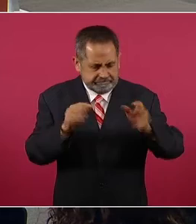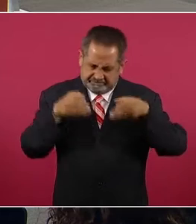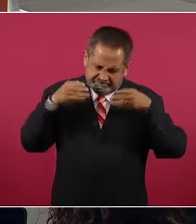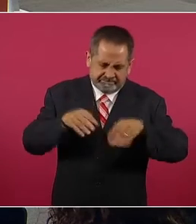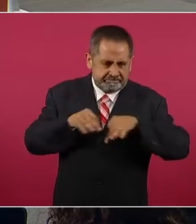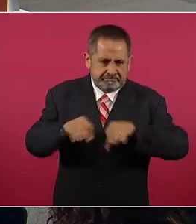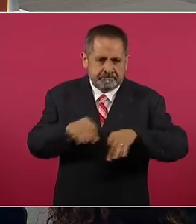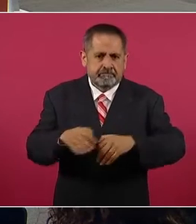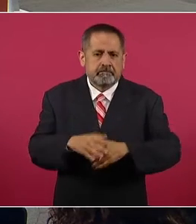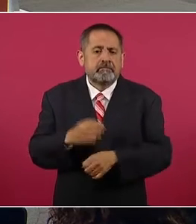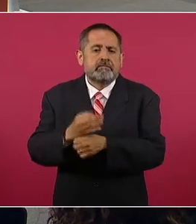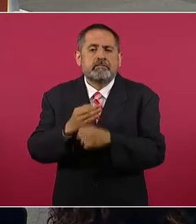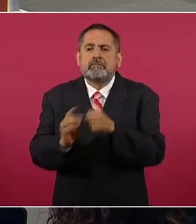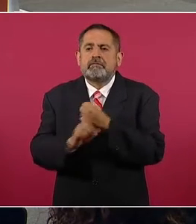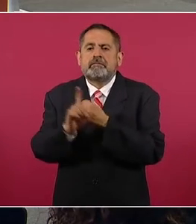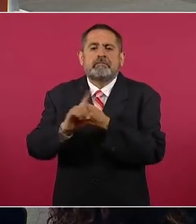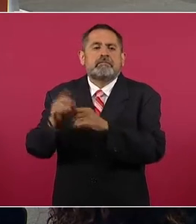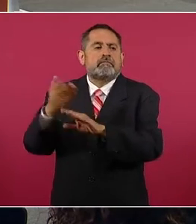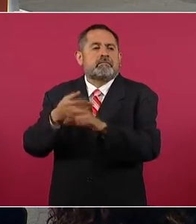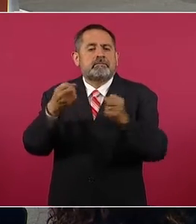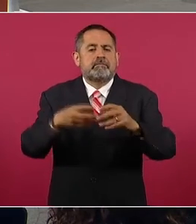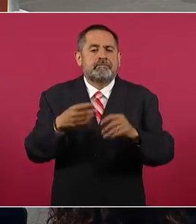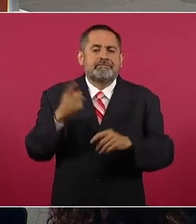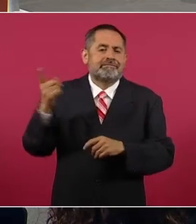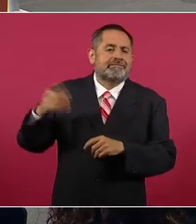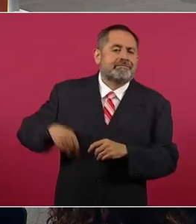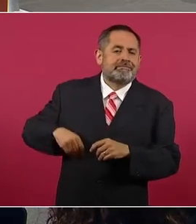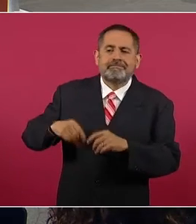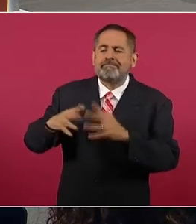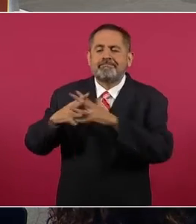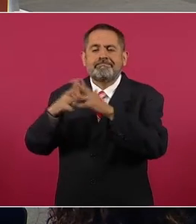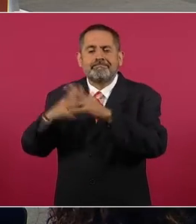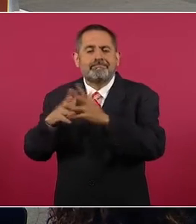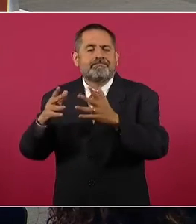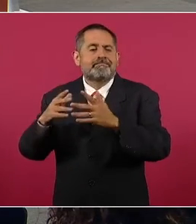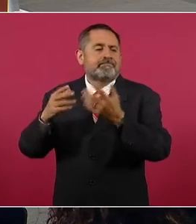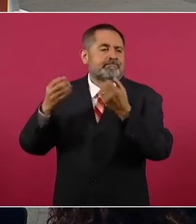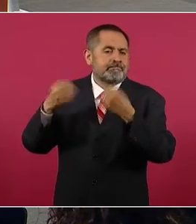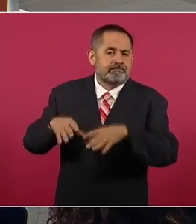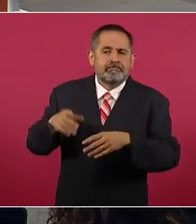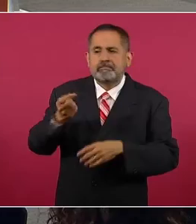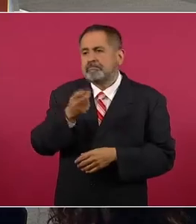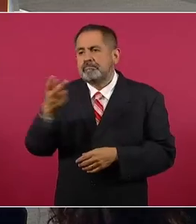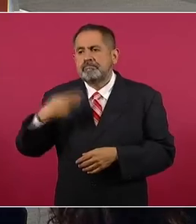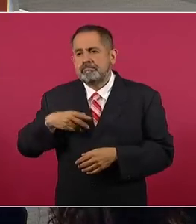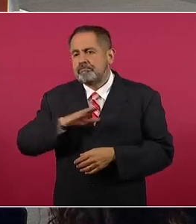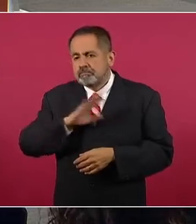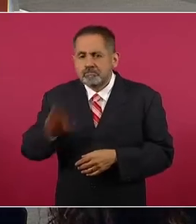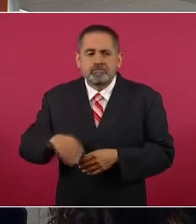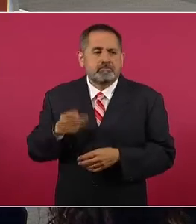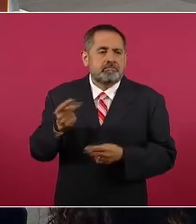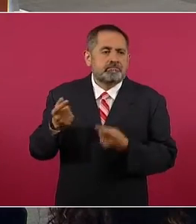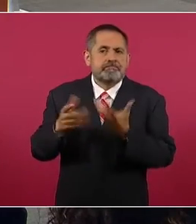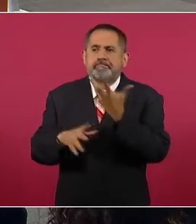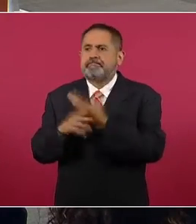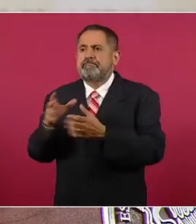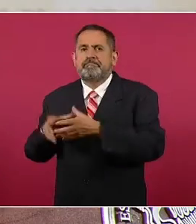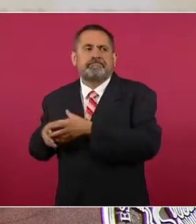están siendo afectados por la guerra, porque pierden la vida, porque son